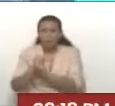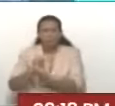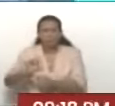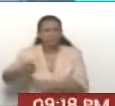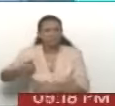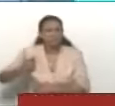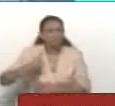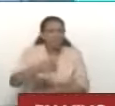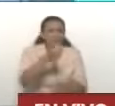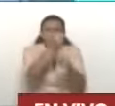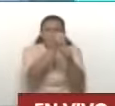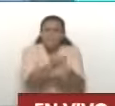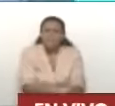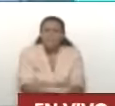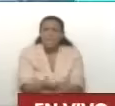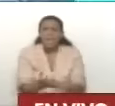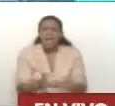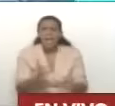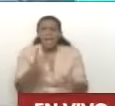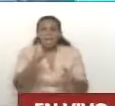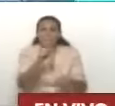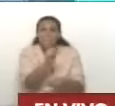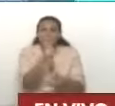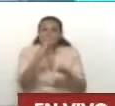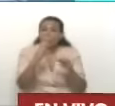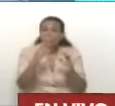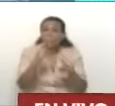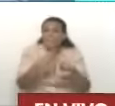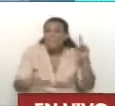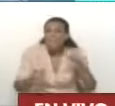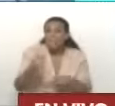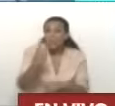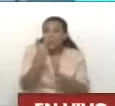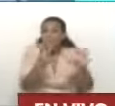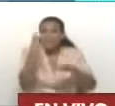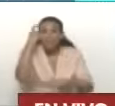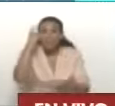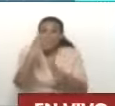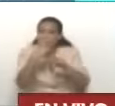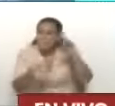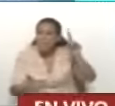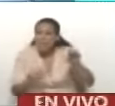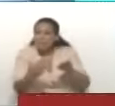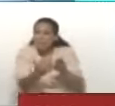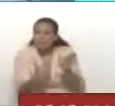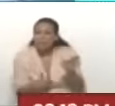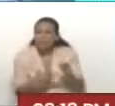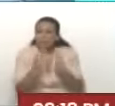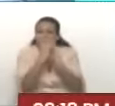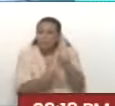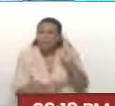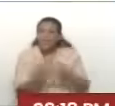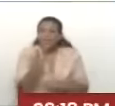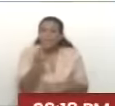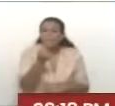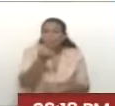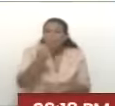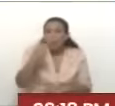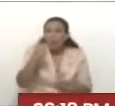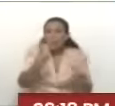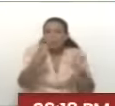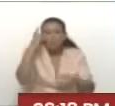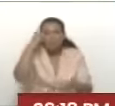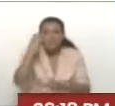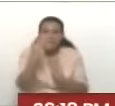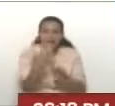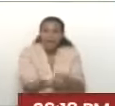y espero que en menos de una semana tengamos esas instalaciones listas para el beneficio de tu comunidad. De una vez. Amén. Gloria